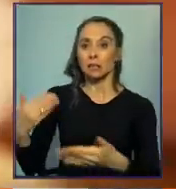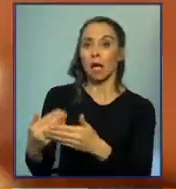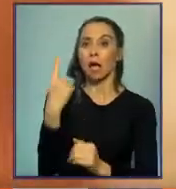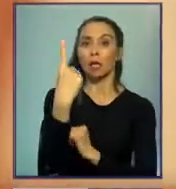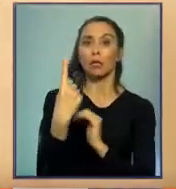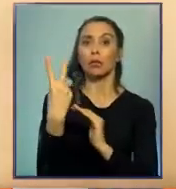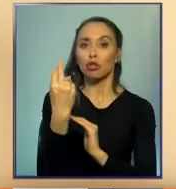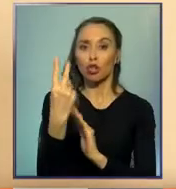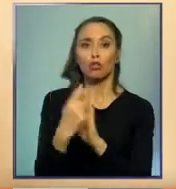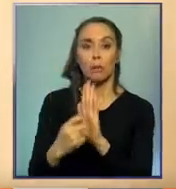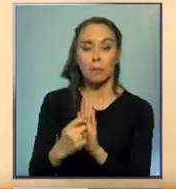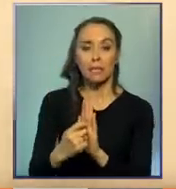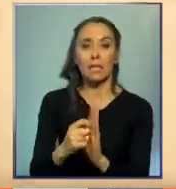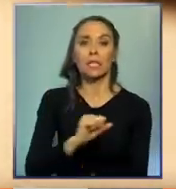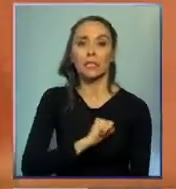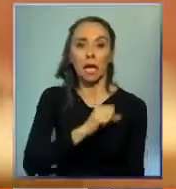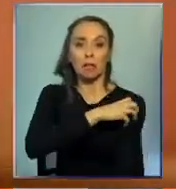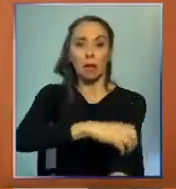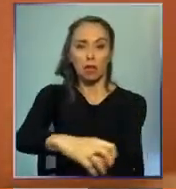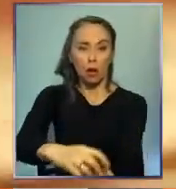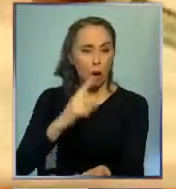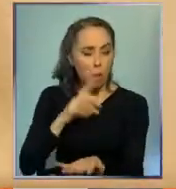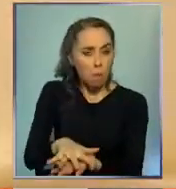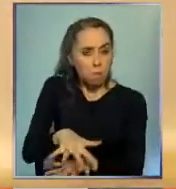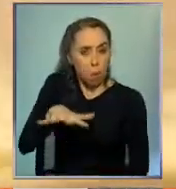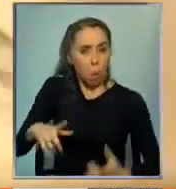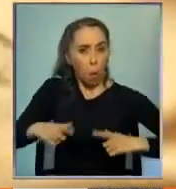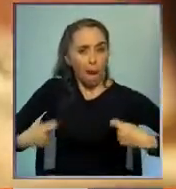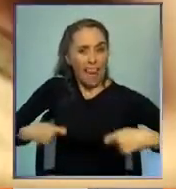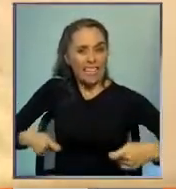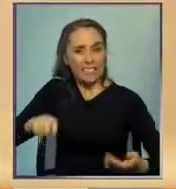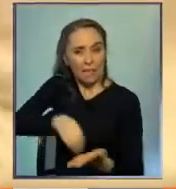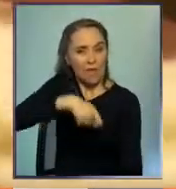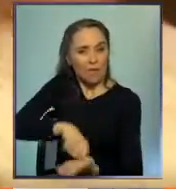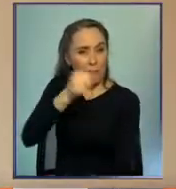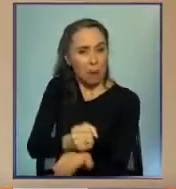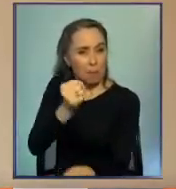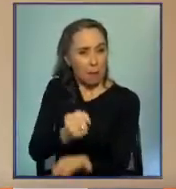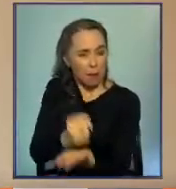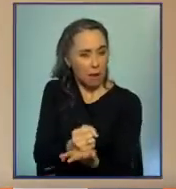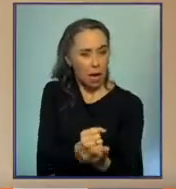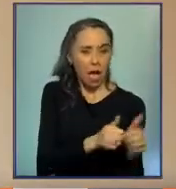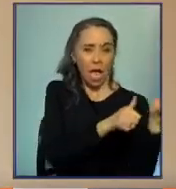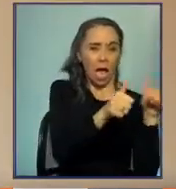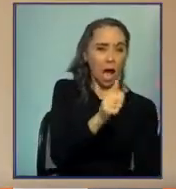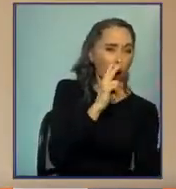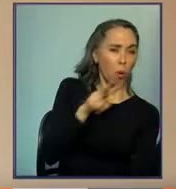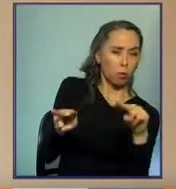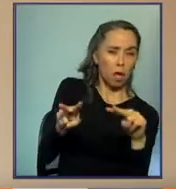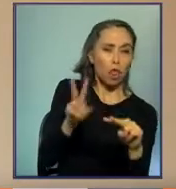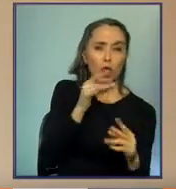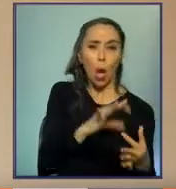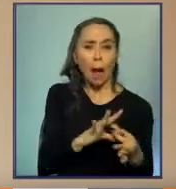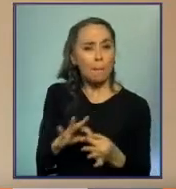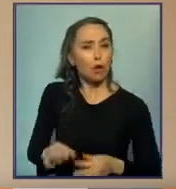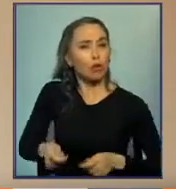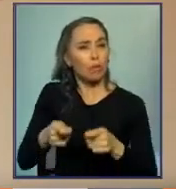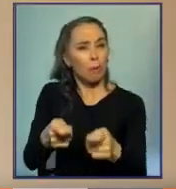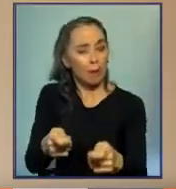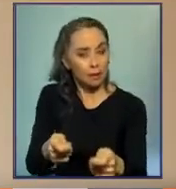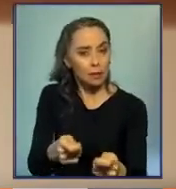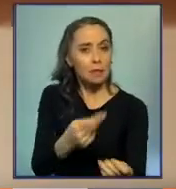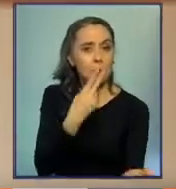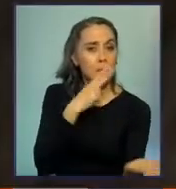Santiago y regiones. La cantidad y la falta de fundamentos fue lo que llamó la atención de las autoridades. Además de la carta